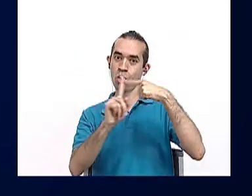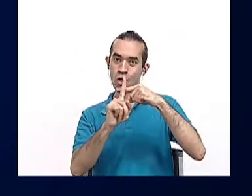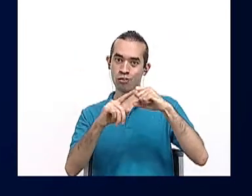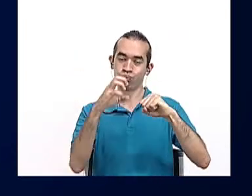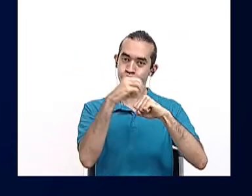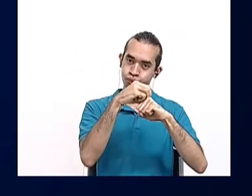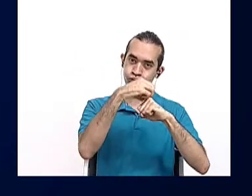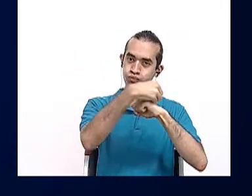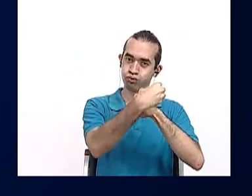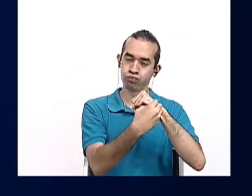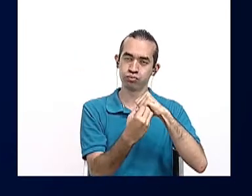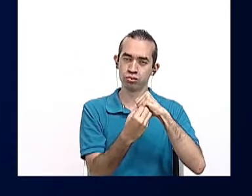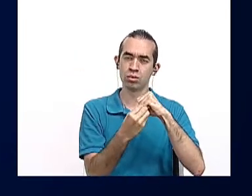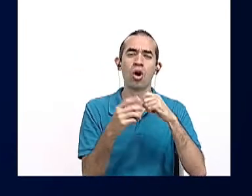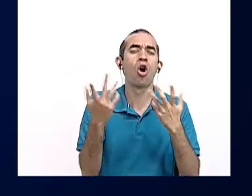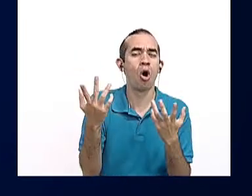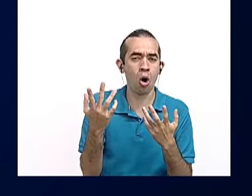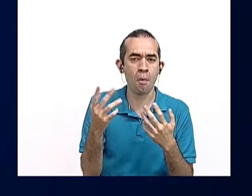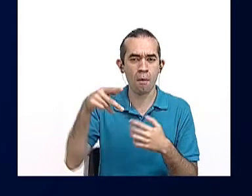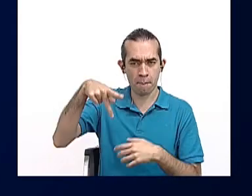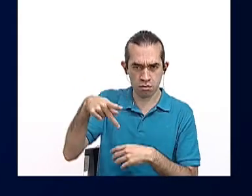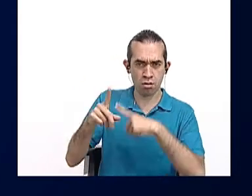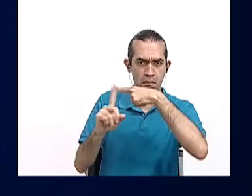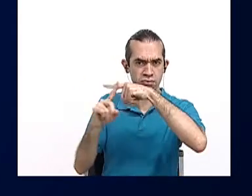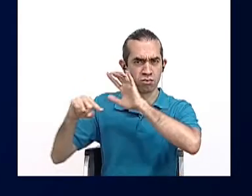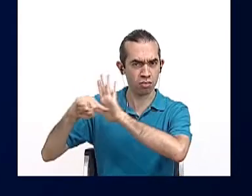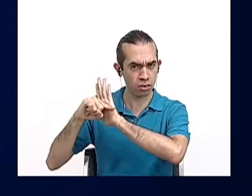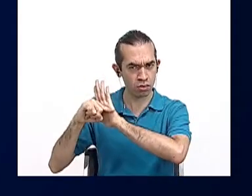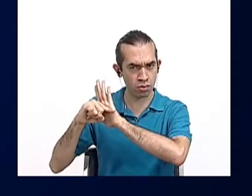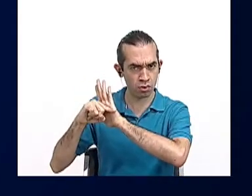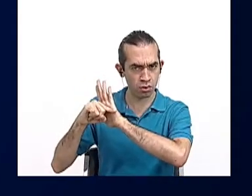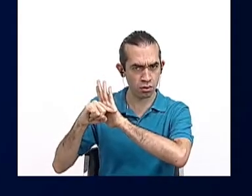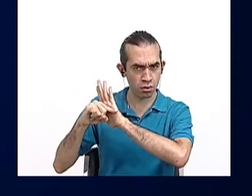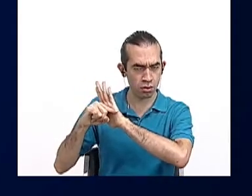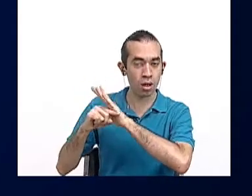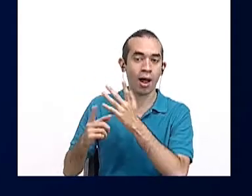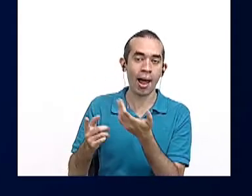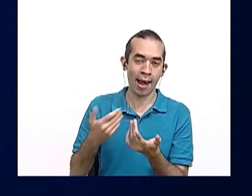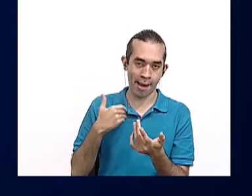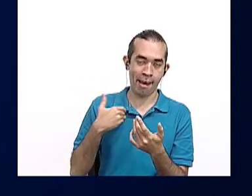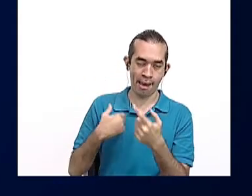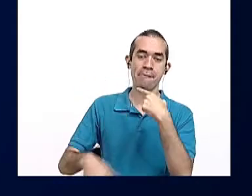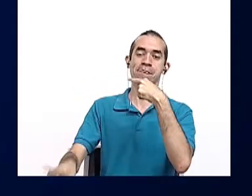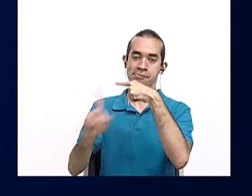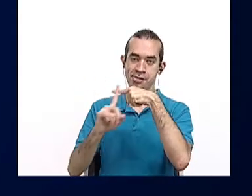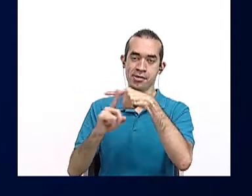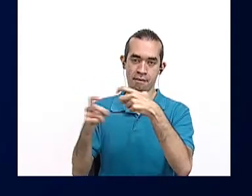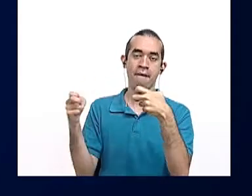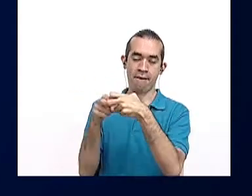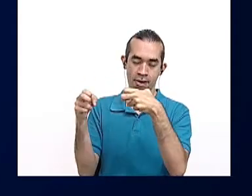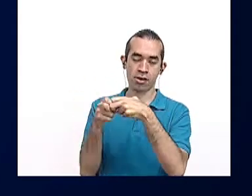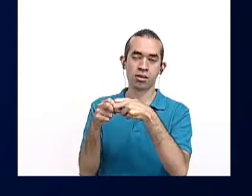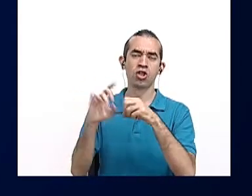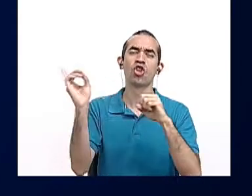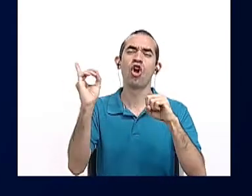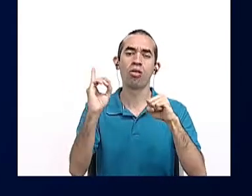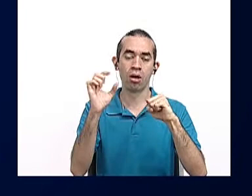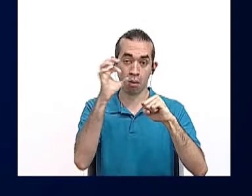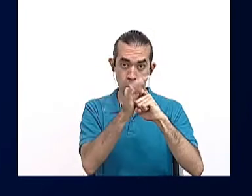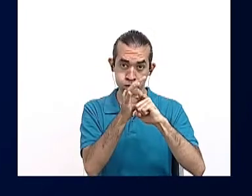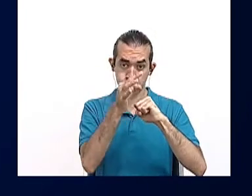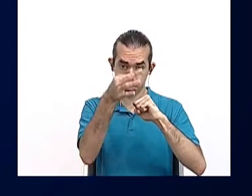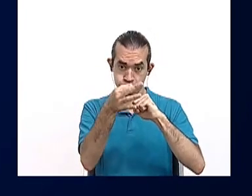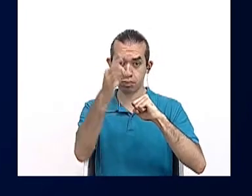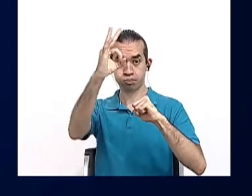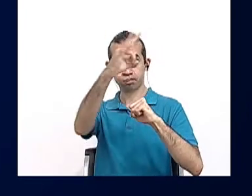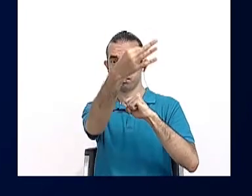bien. ¿Cómo es la carga del protón? ¿Han escuchado? Tiene carga eléctrica positiva, muy bien. ¿Y a dónde se ubica? ¿En